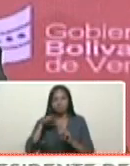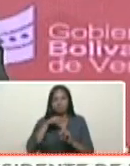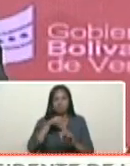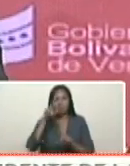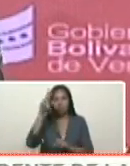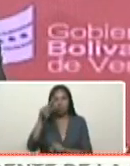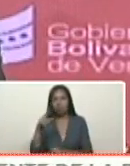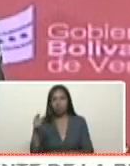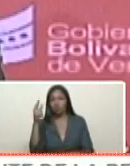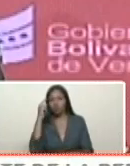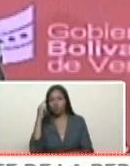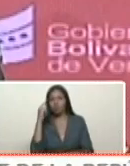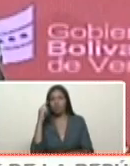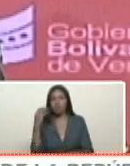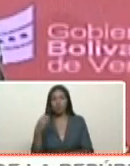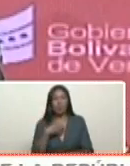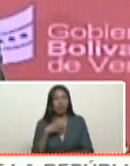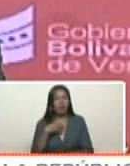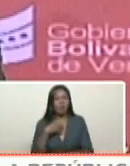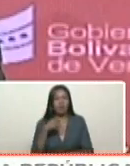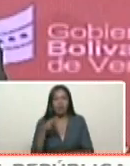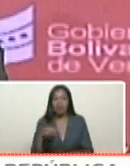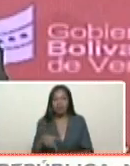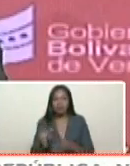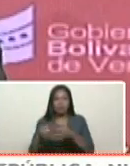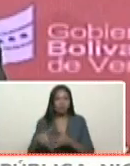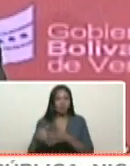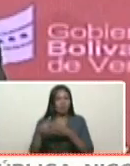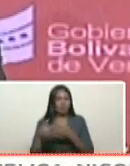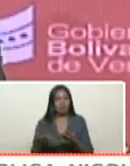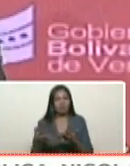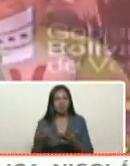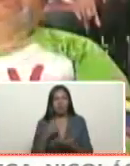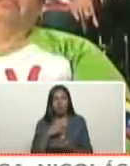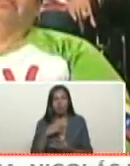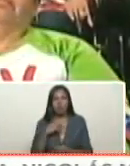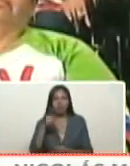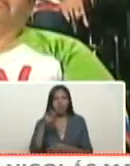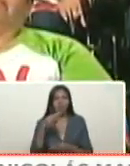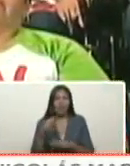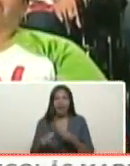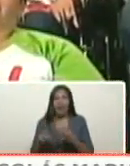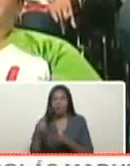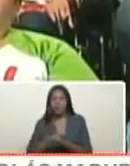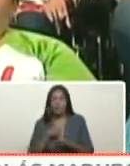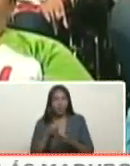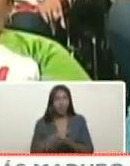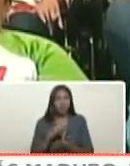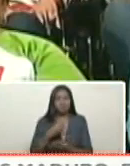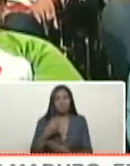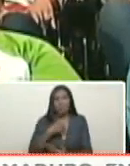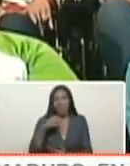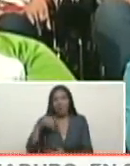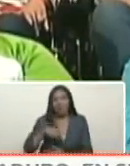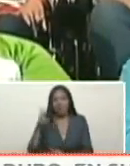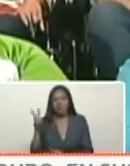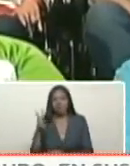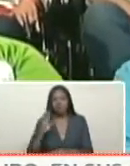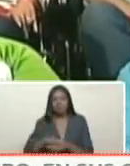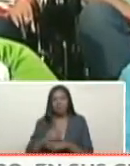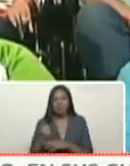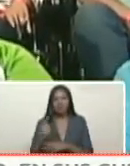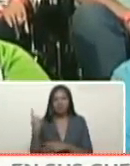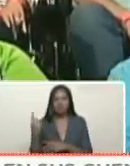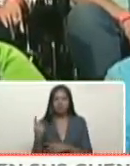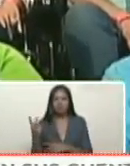días. No van a poder, señores imperialistas, hagan lo que hagan, no van a poder, porque aquí hay una